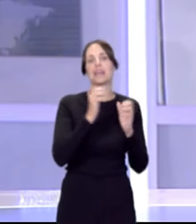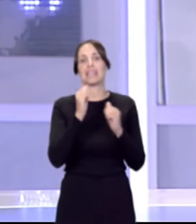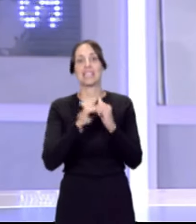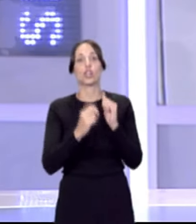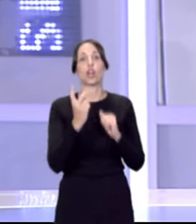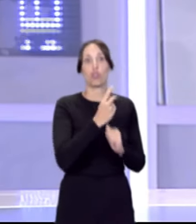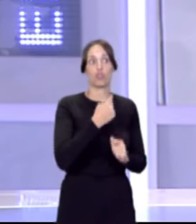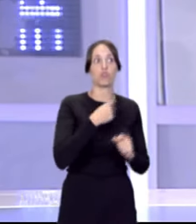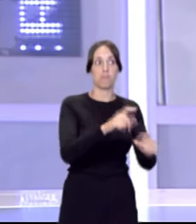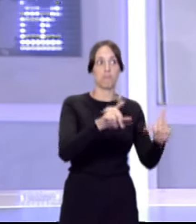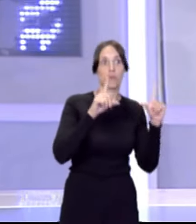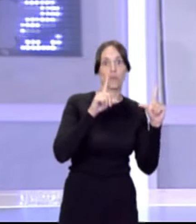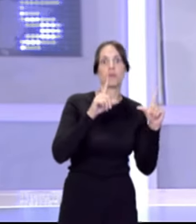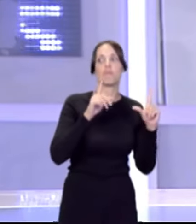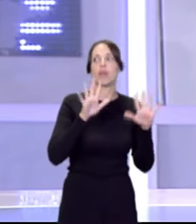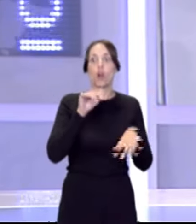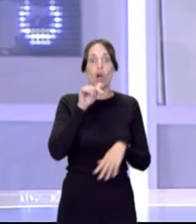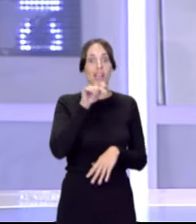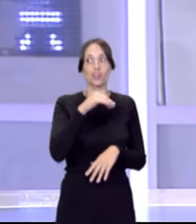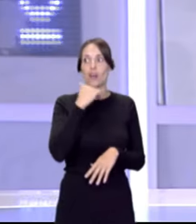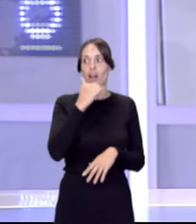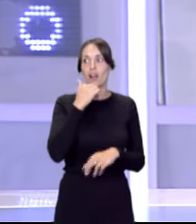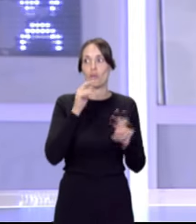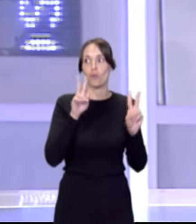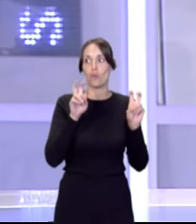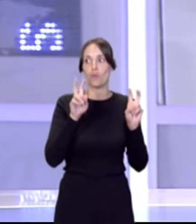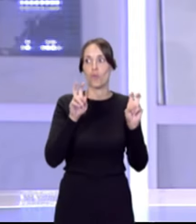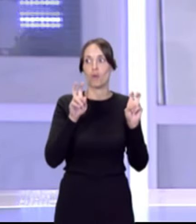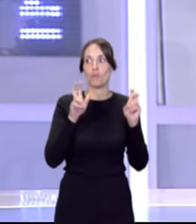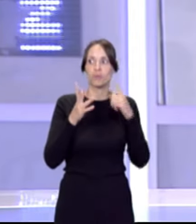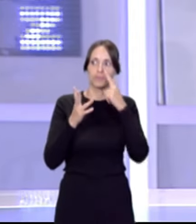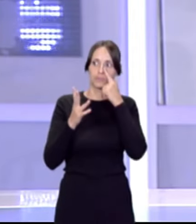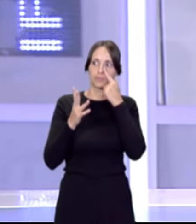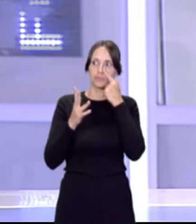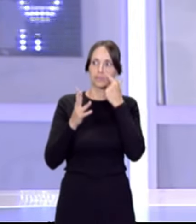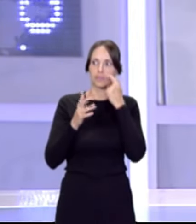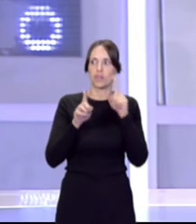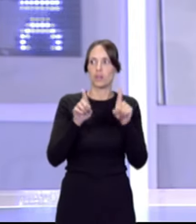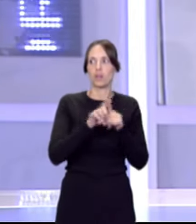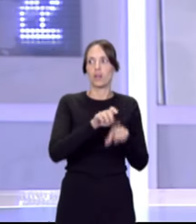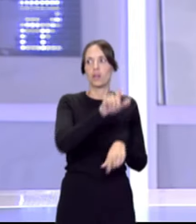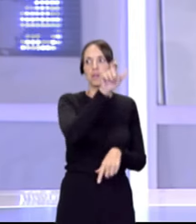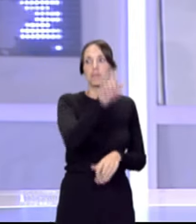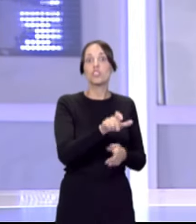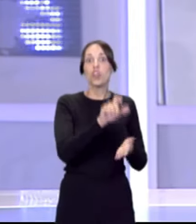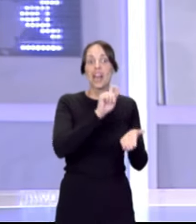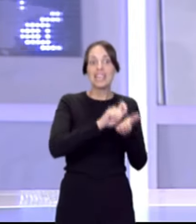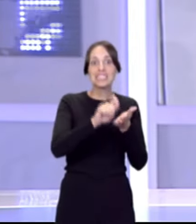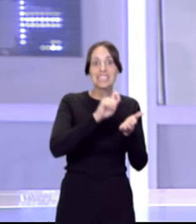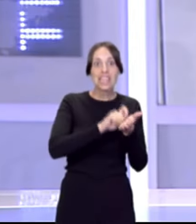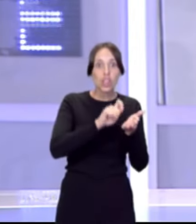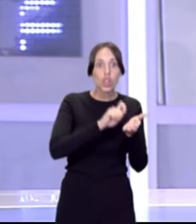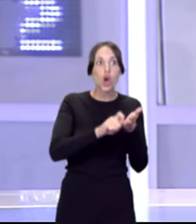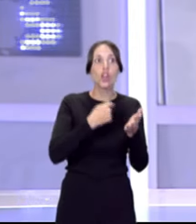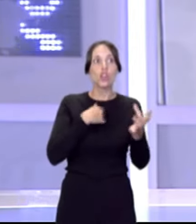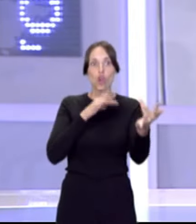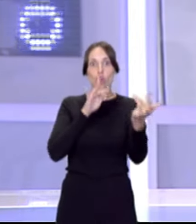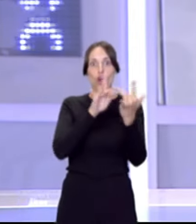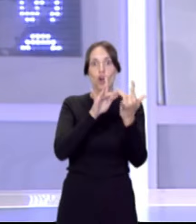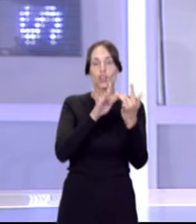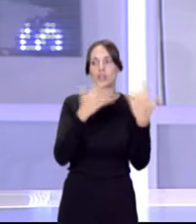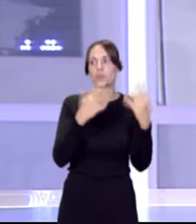porque es algo exótico para mí, lo de entrar en contacto con una escritora, unas entrevistas bastante